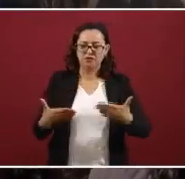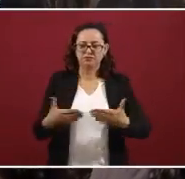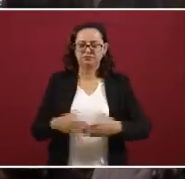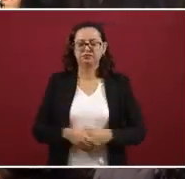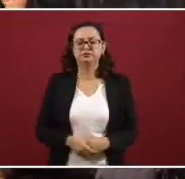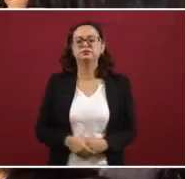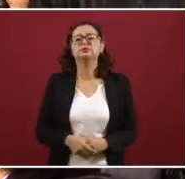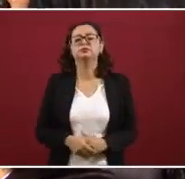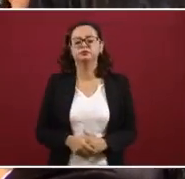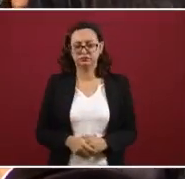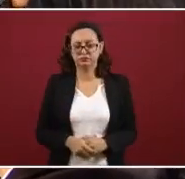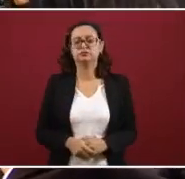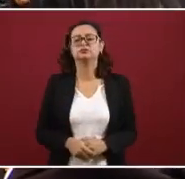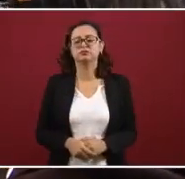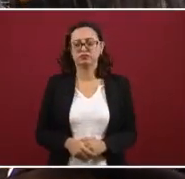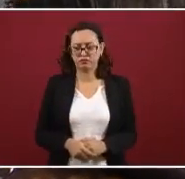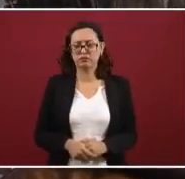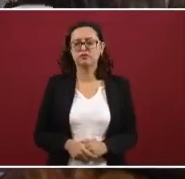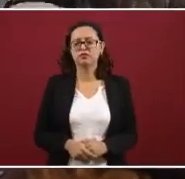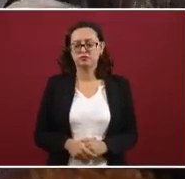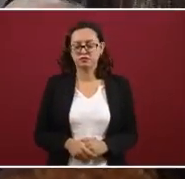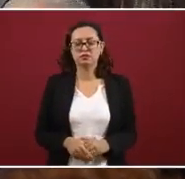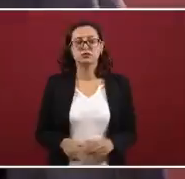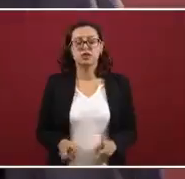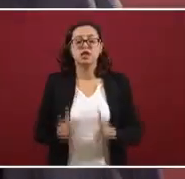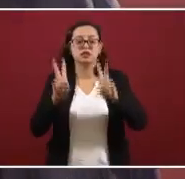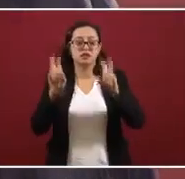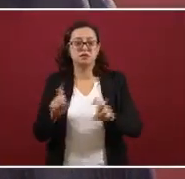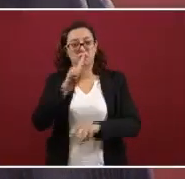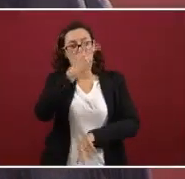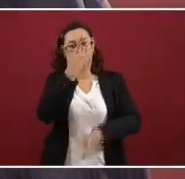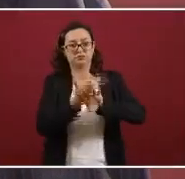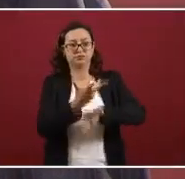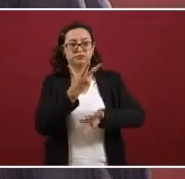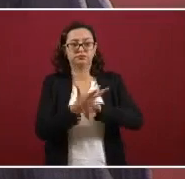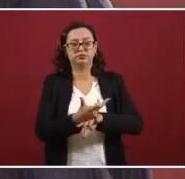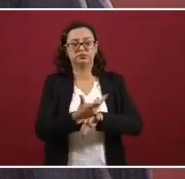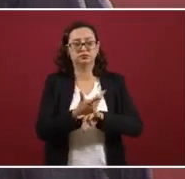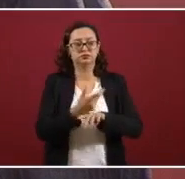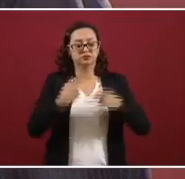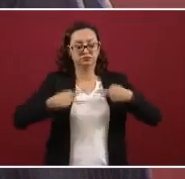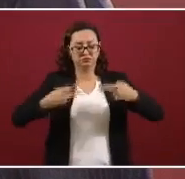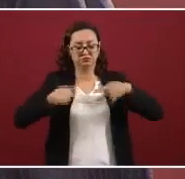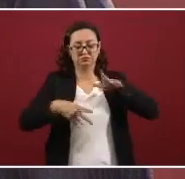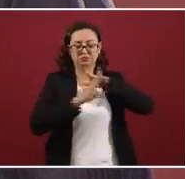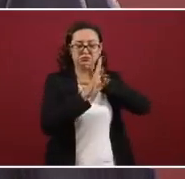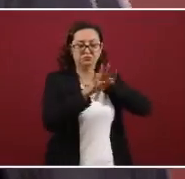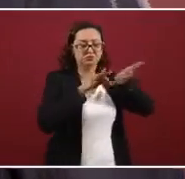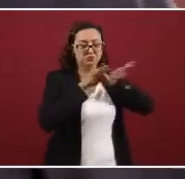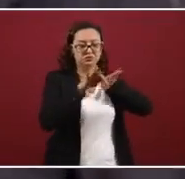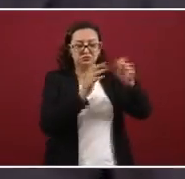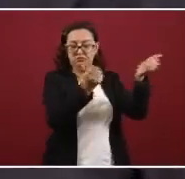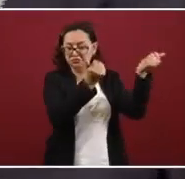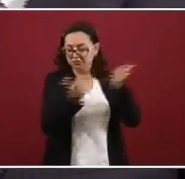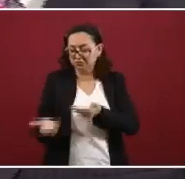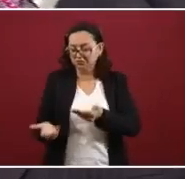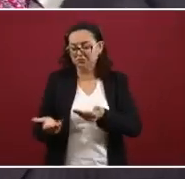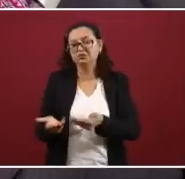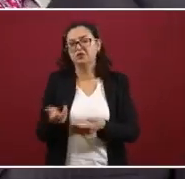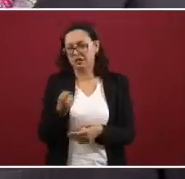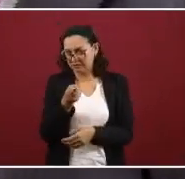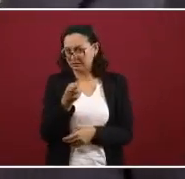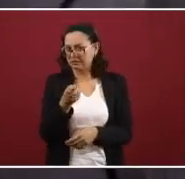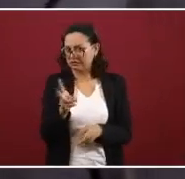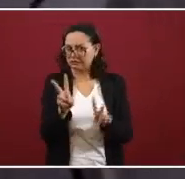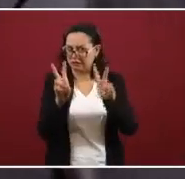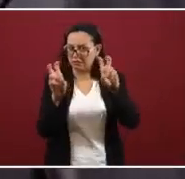Sí, hablamos sobre el tema de las remesas. Eso fue lo primero que me informaron, de cómo